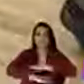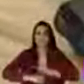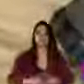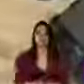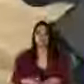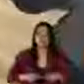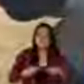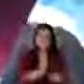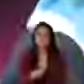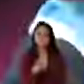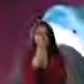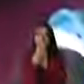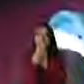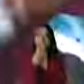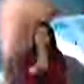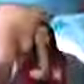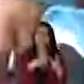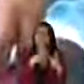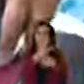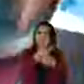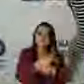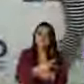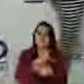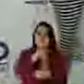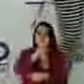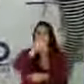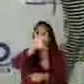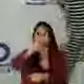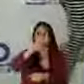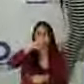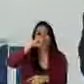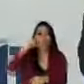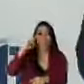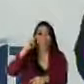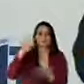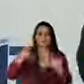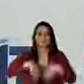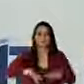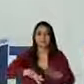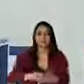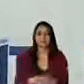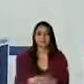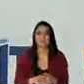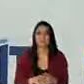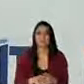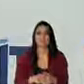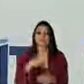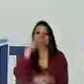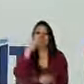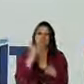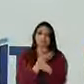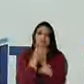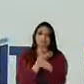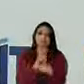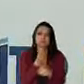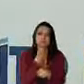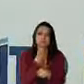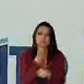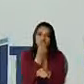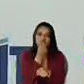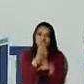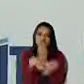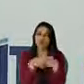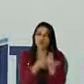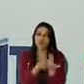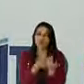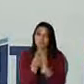brinda alimentación y cuidados a más de 150 niños. Esos 4 momentos de alimentación se basan en una